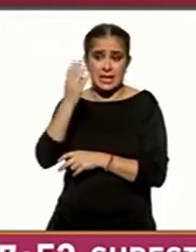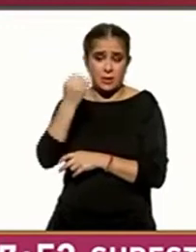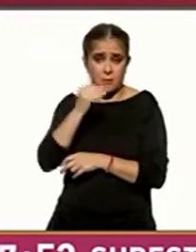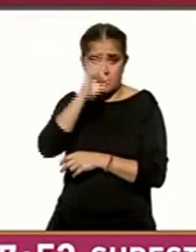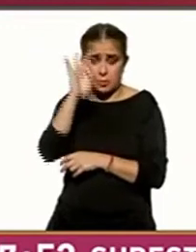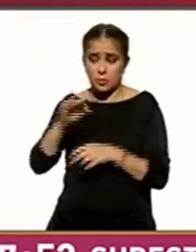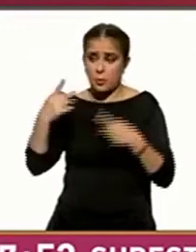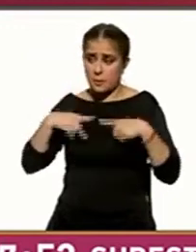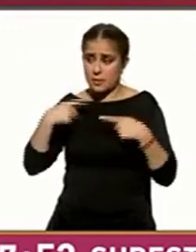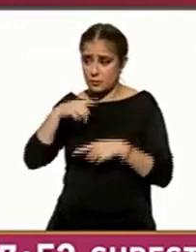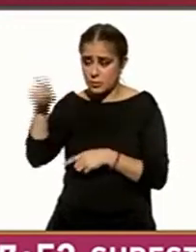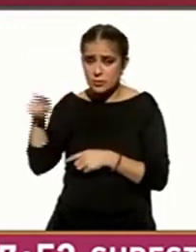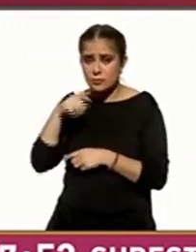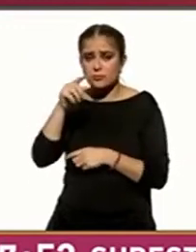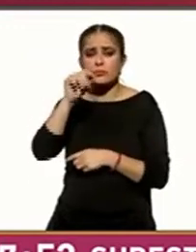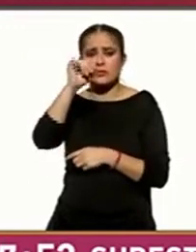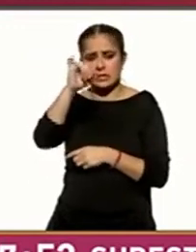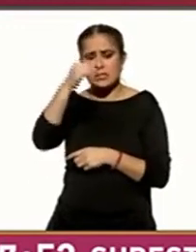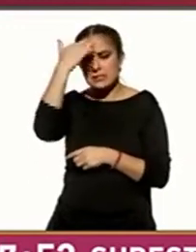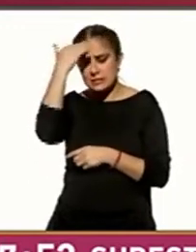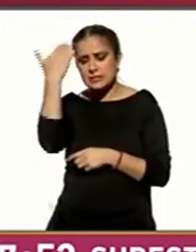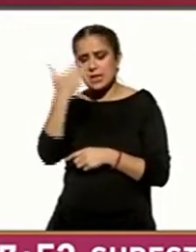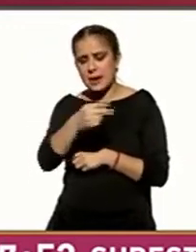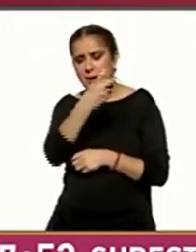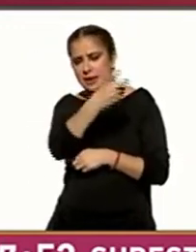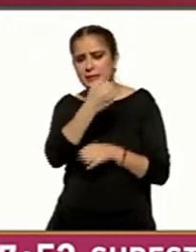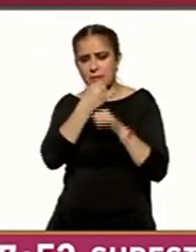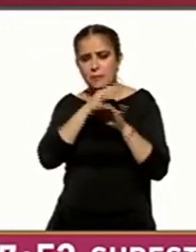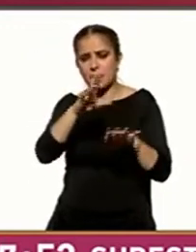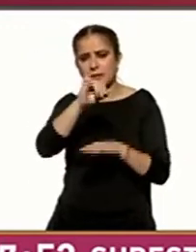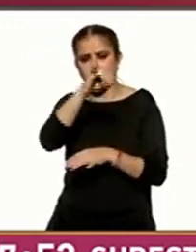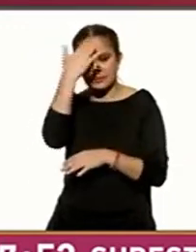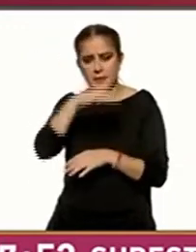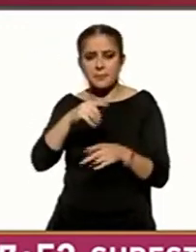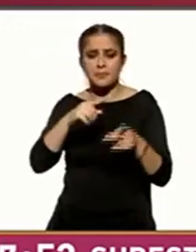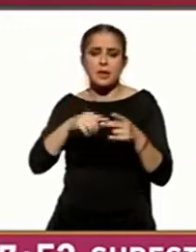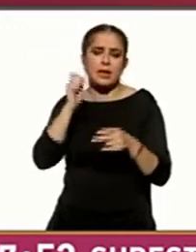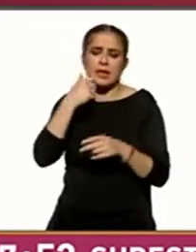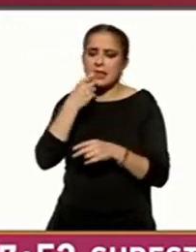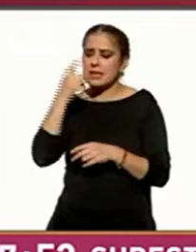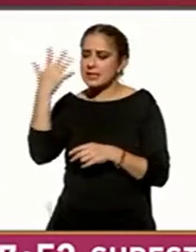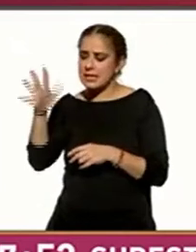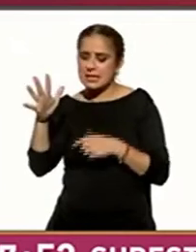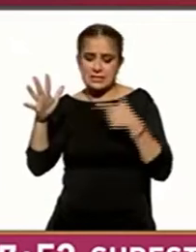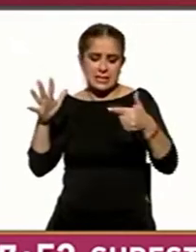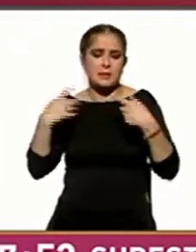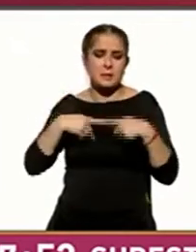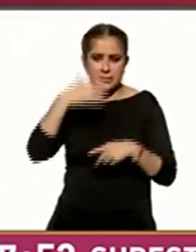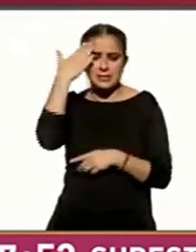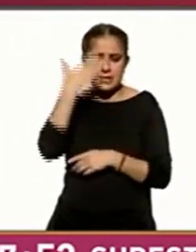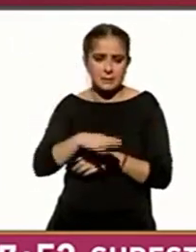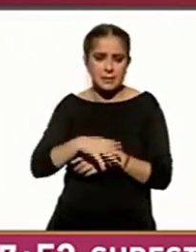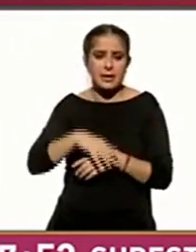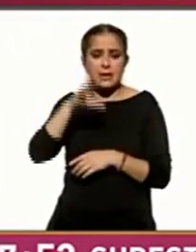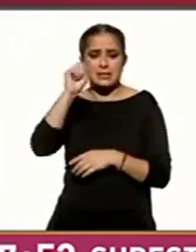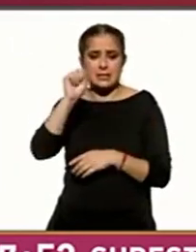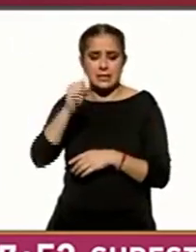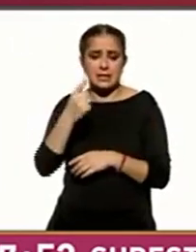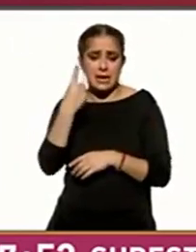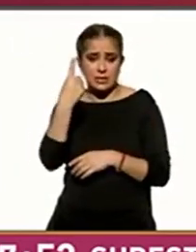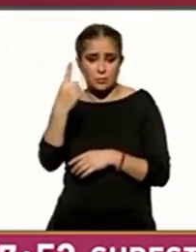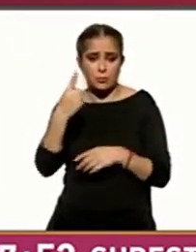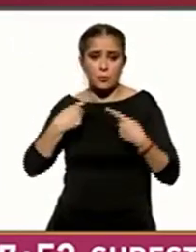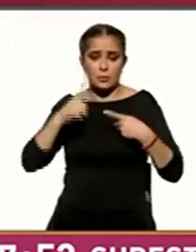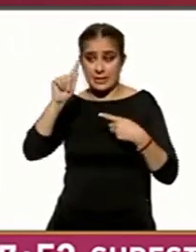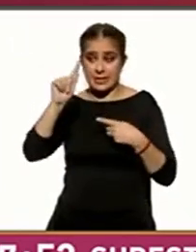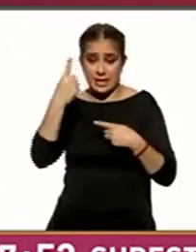69% decía que conocía esta información, es decir, 7 de cada 10 mexicanos, 71% en agosto del 21,